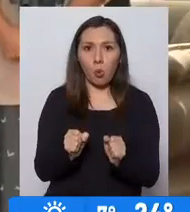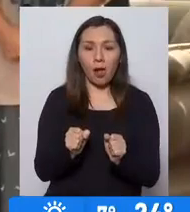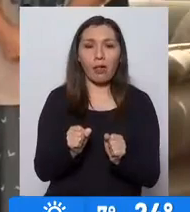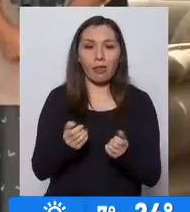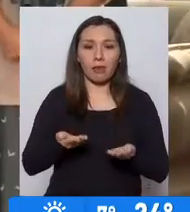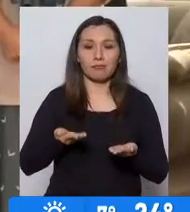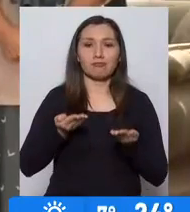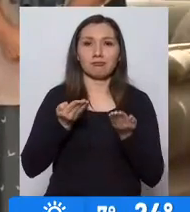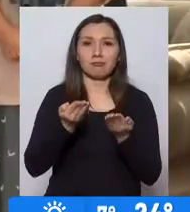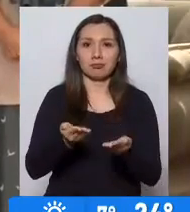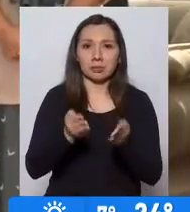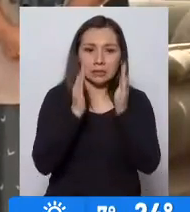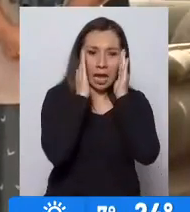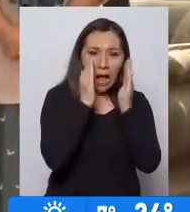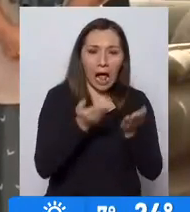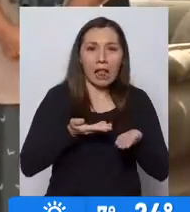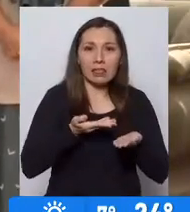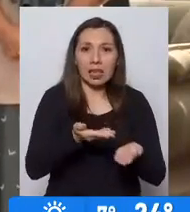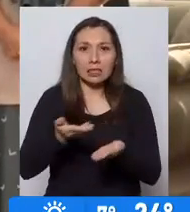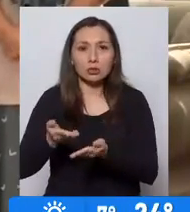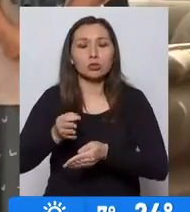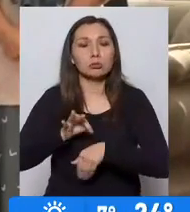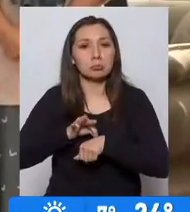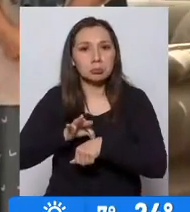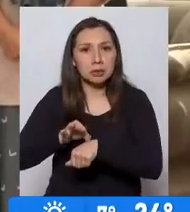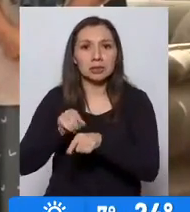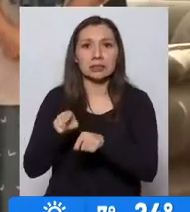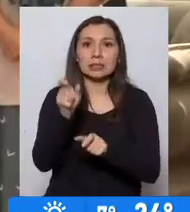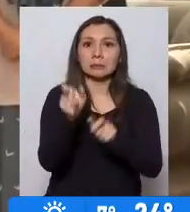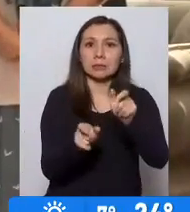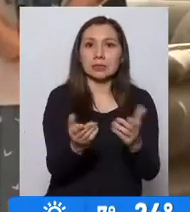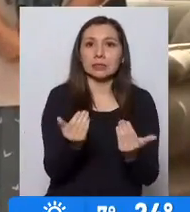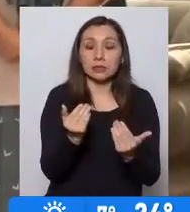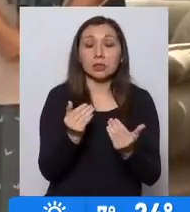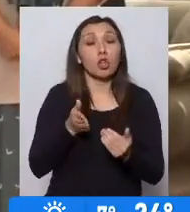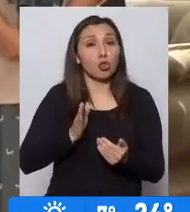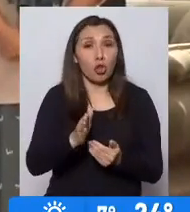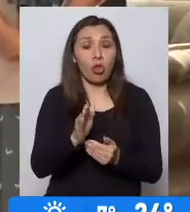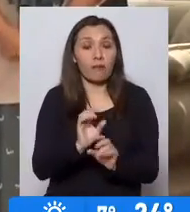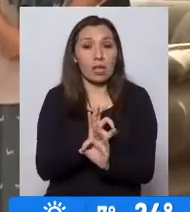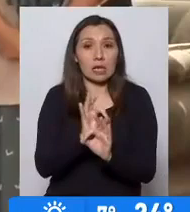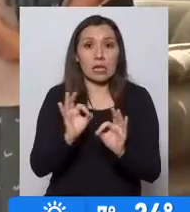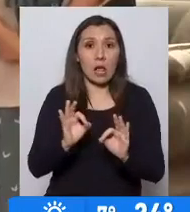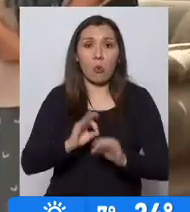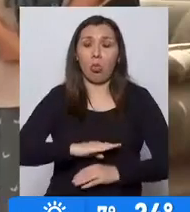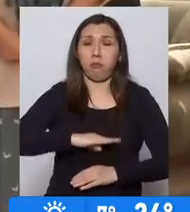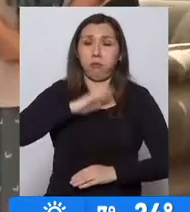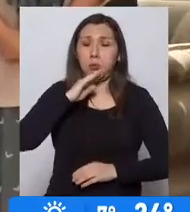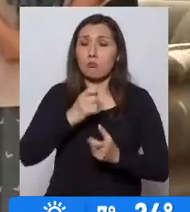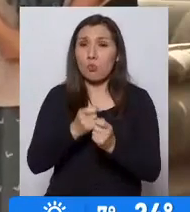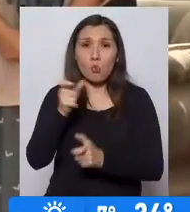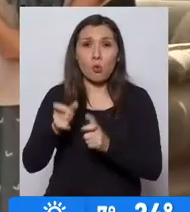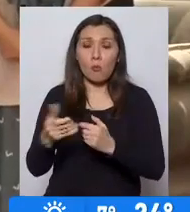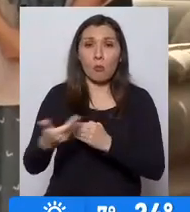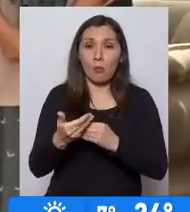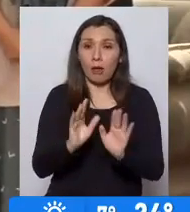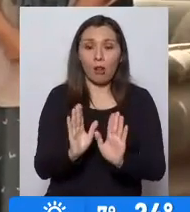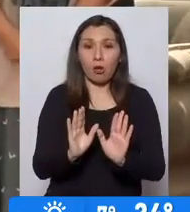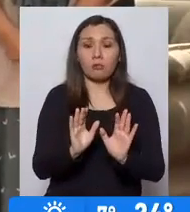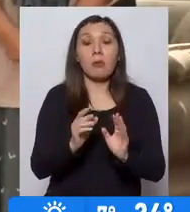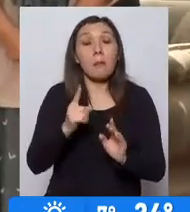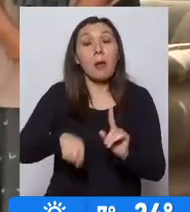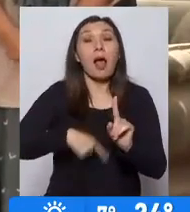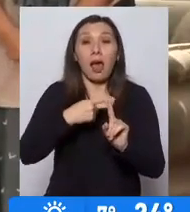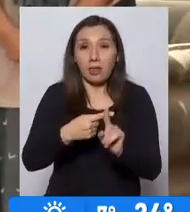de entregar las atenciones médicas que se requieren y que aún no ha sido desbordado. Pero además de